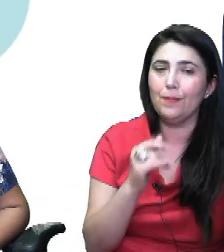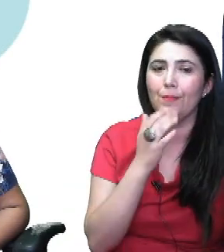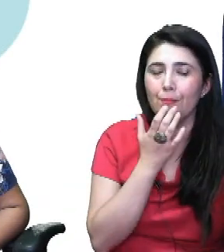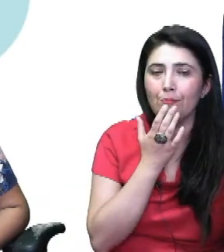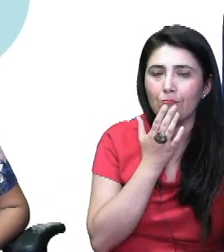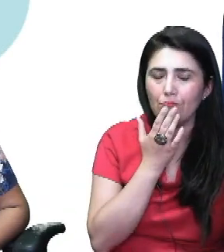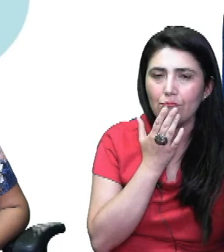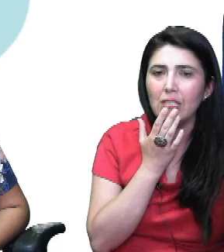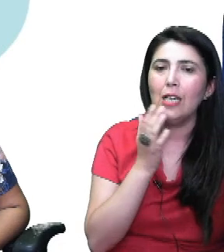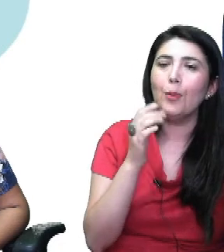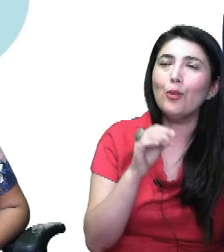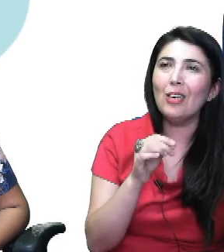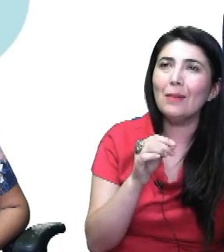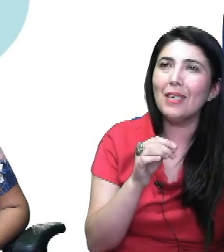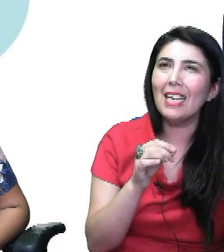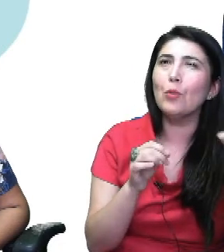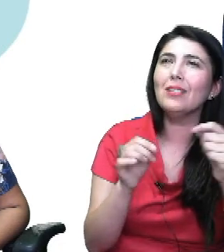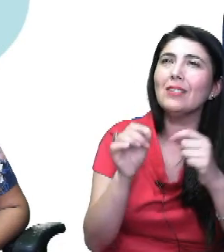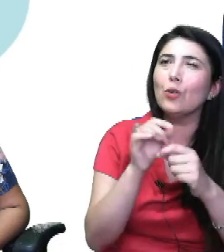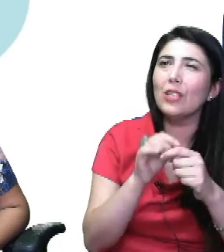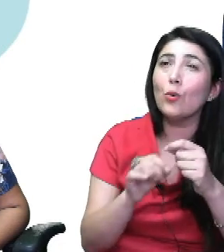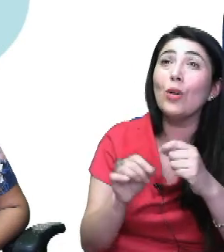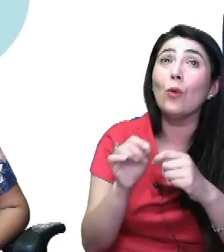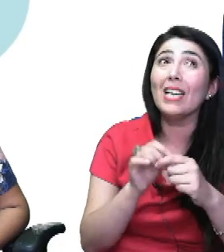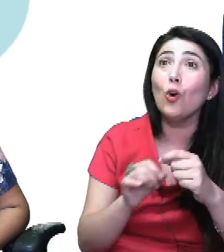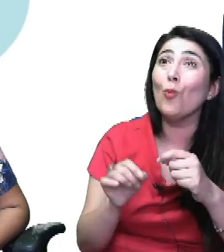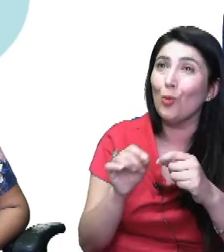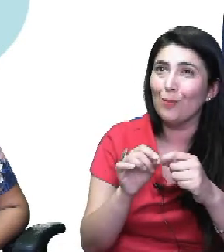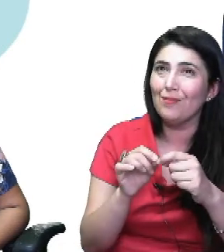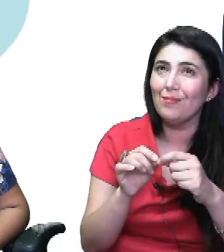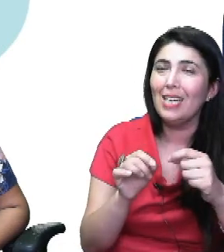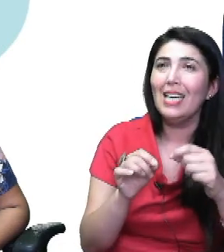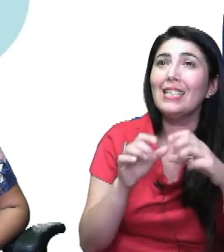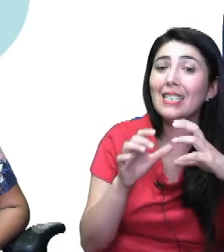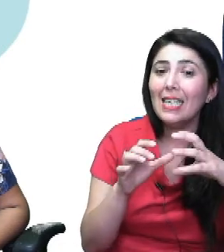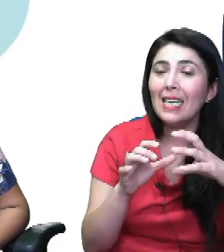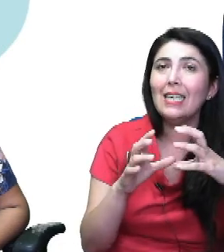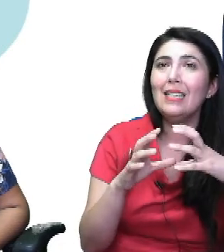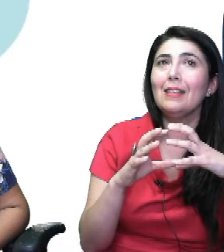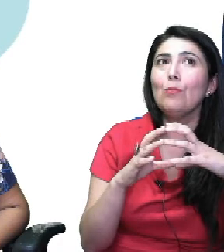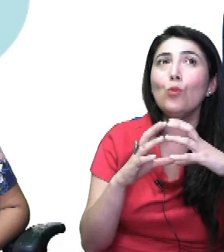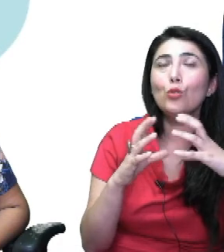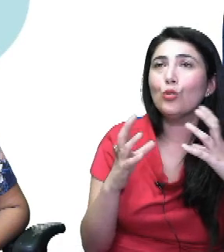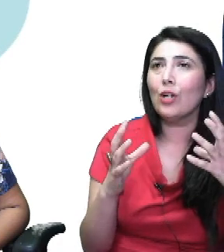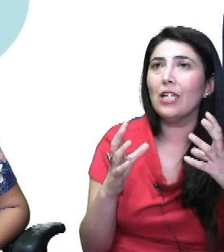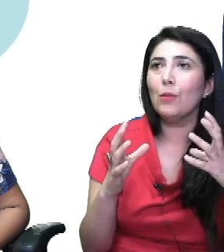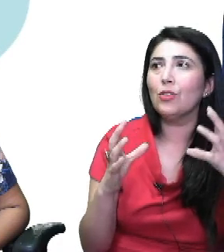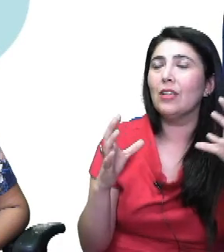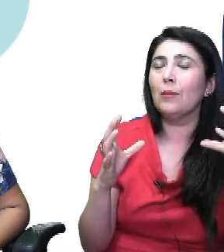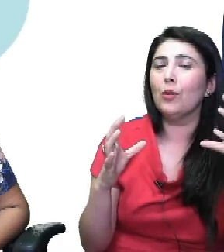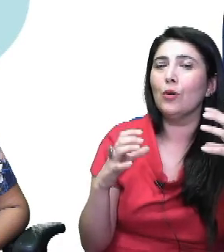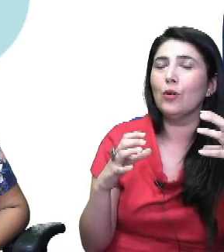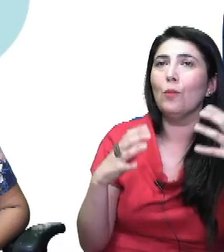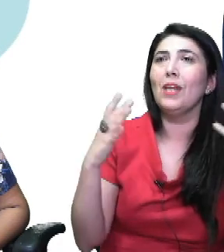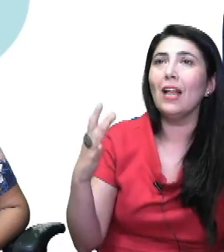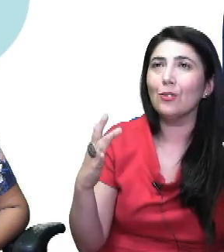prevención. Por otro lado, también era muy necesario contar con un lenguaje común. En Chile, muchos organismos nos